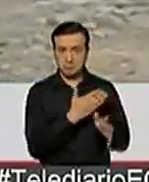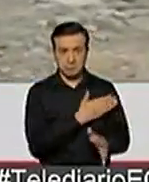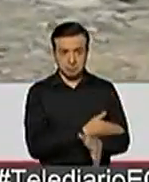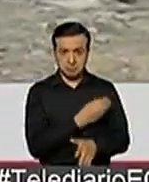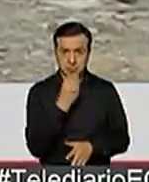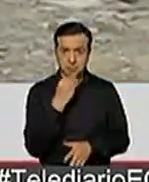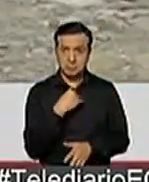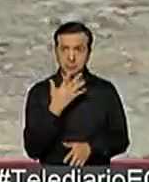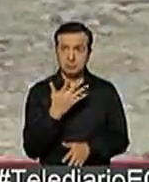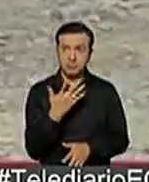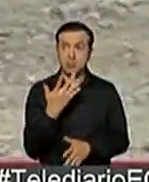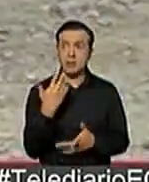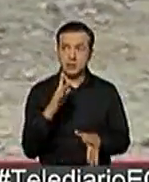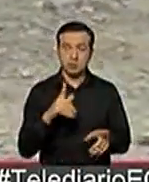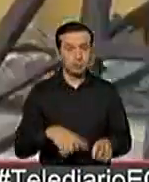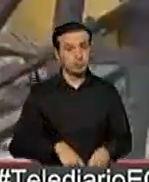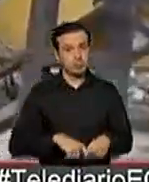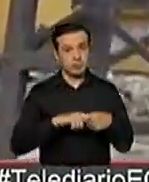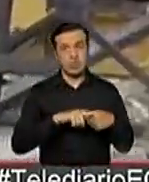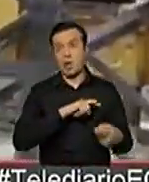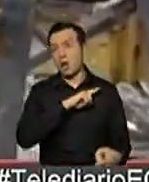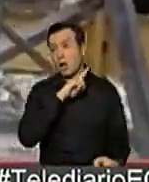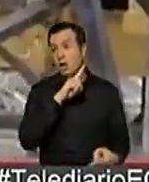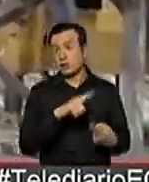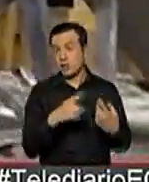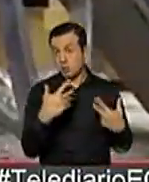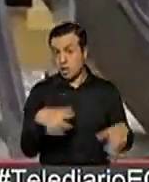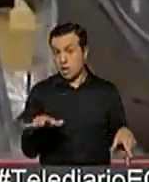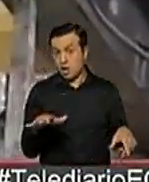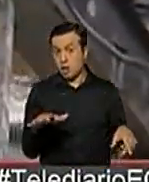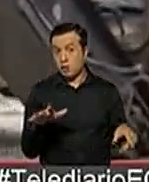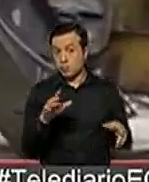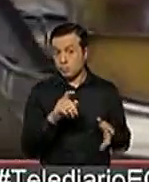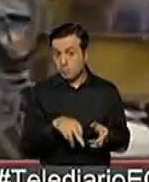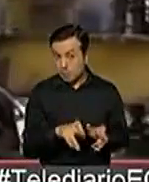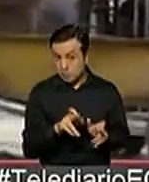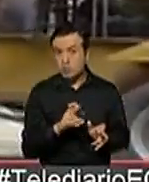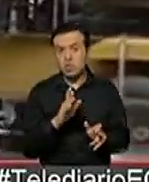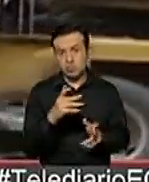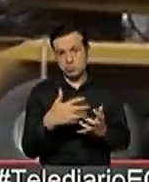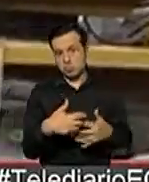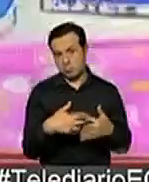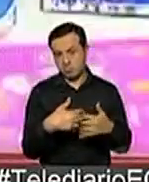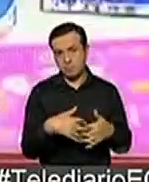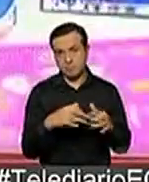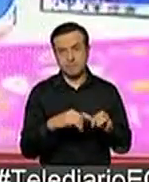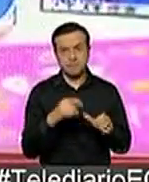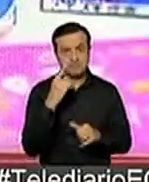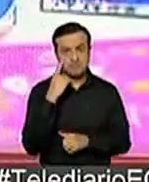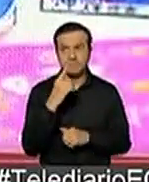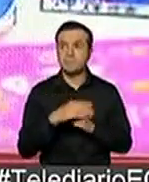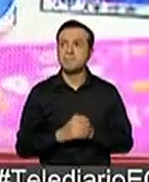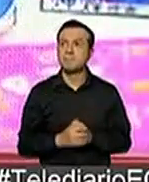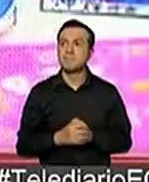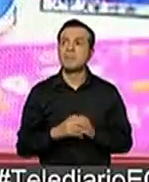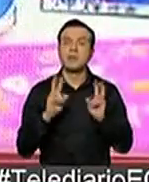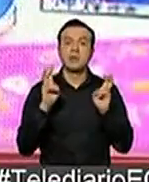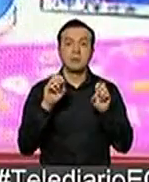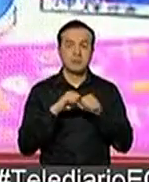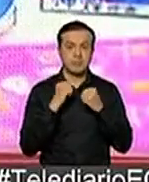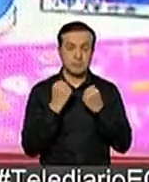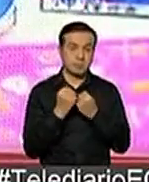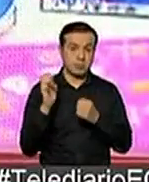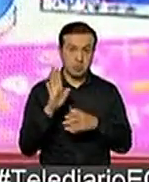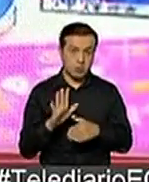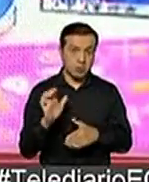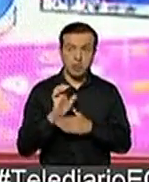esto mientras la planta fue suspendida hasta nueva orden. César Tacuri Vintimilla, Medios Públicos. Y en más temas sociales, el